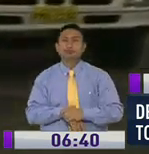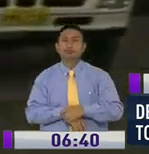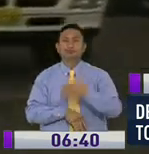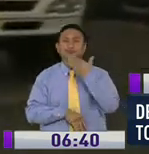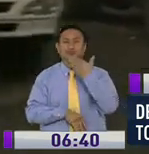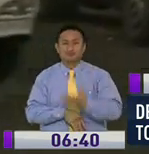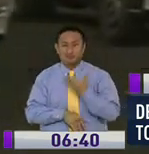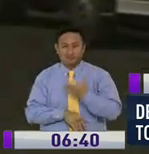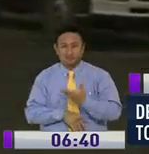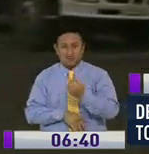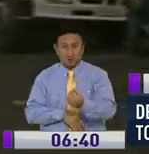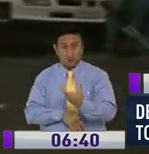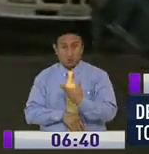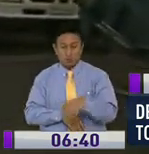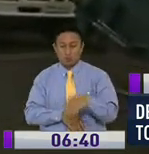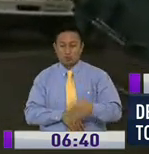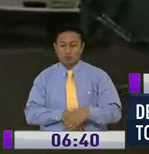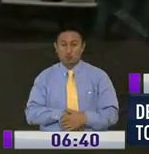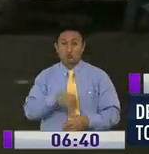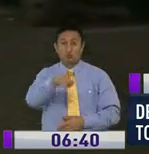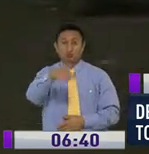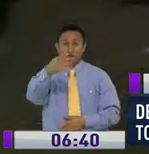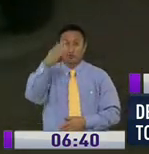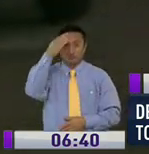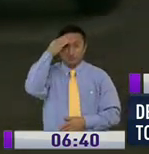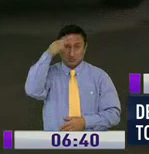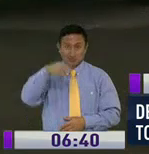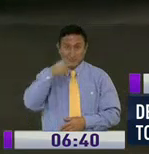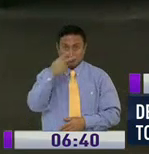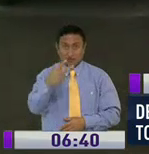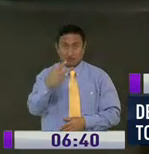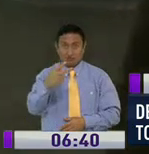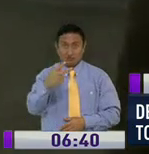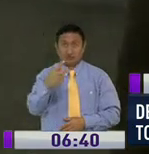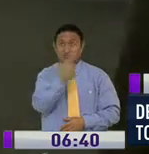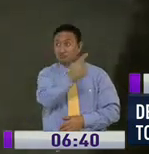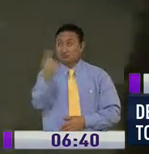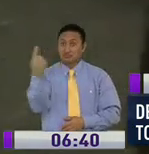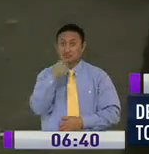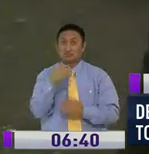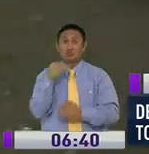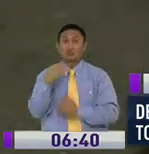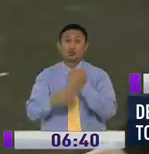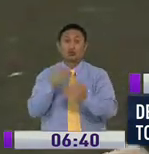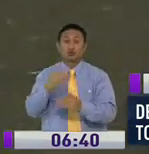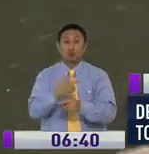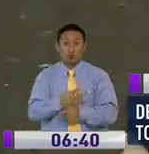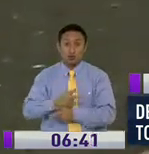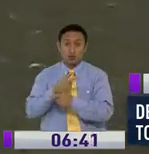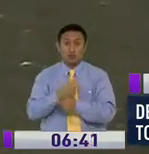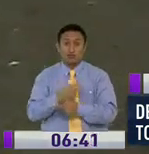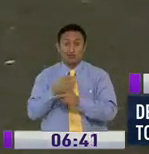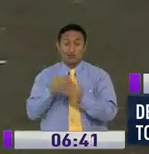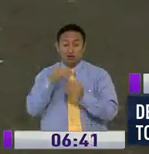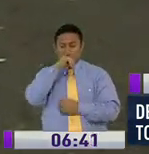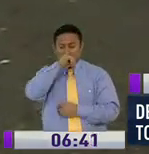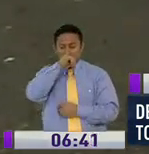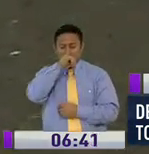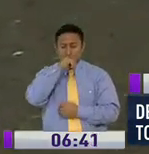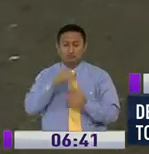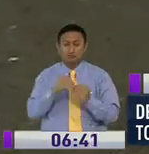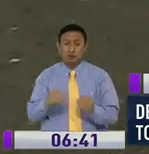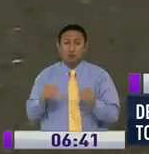gracias, importante información. Entonces ustedes ya ven cómo todos este tipo de procesos preventivos incrementan